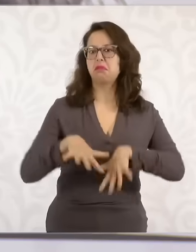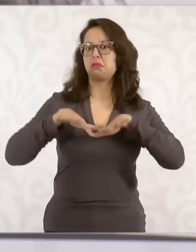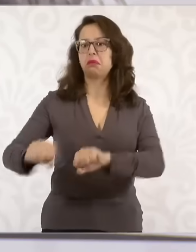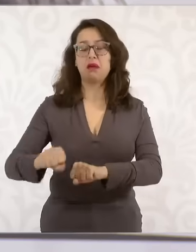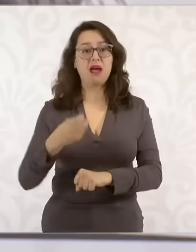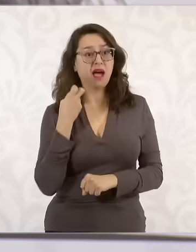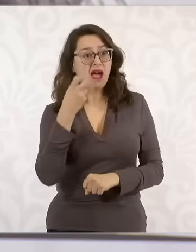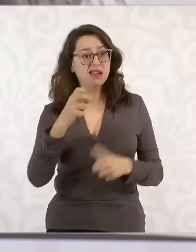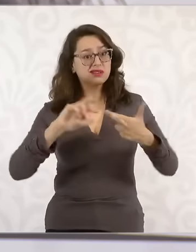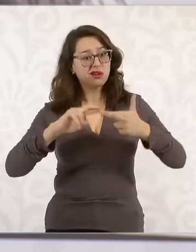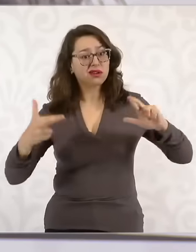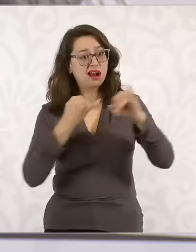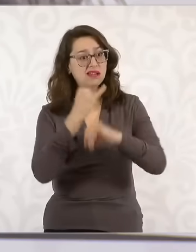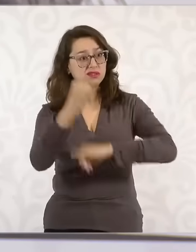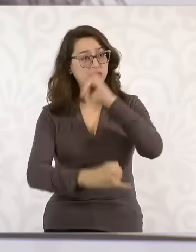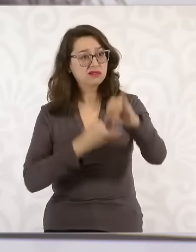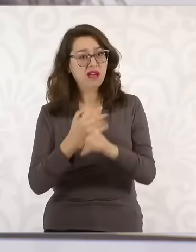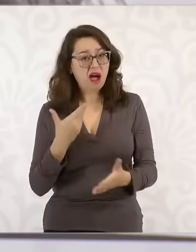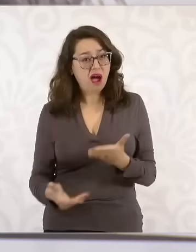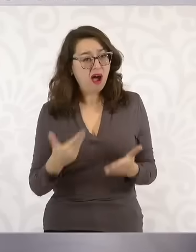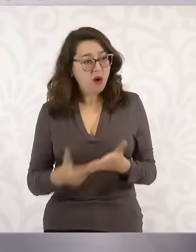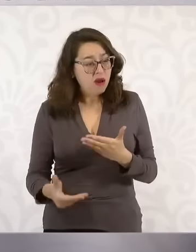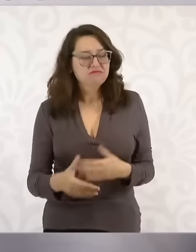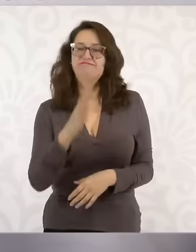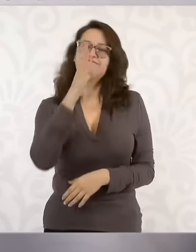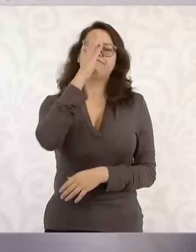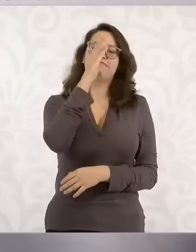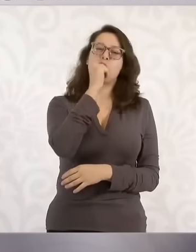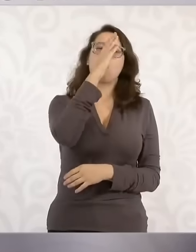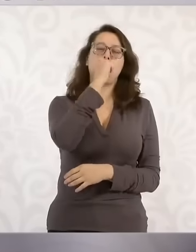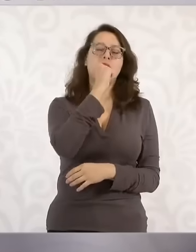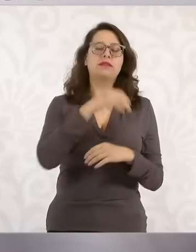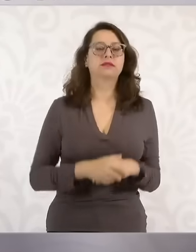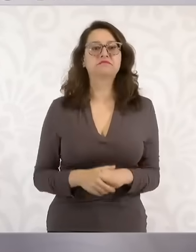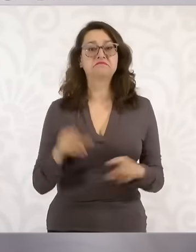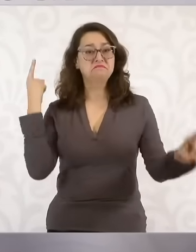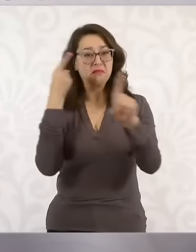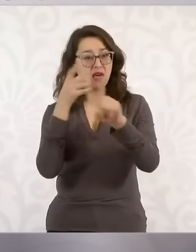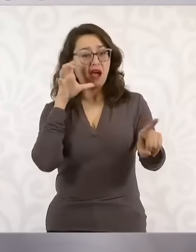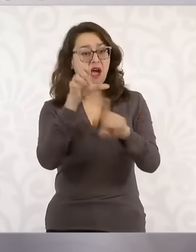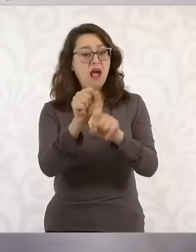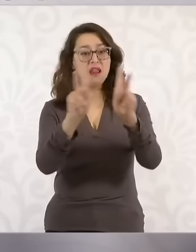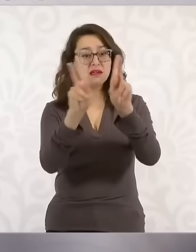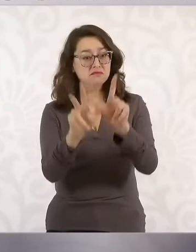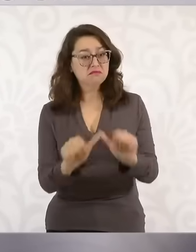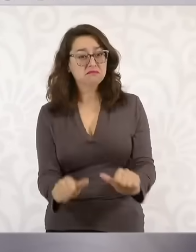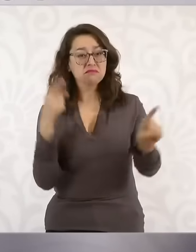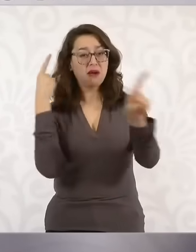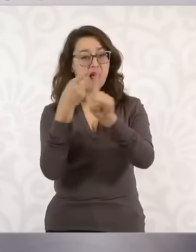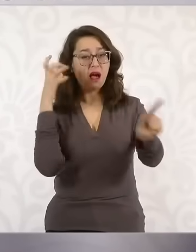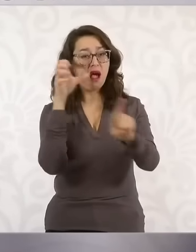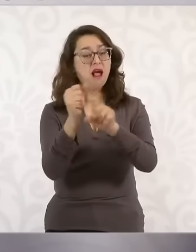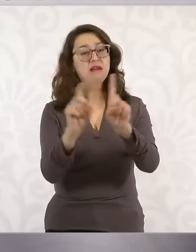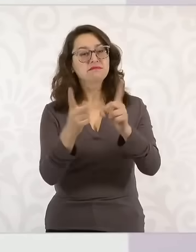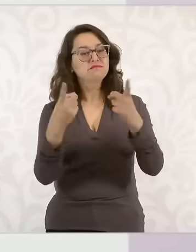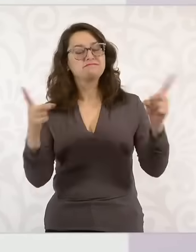relaciones internacionales del siglo XXI. No conducen ni a la paz ni al desarrollo.